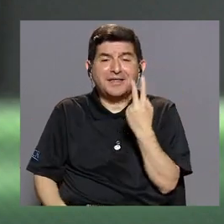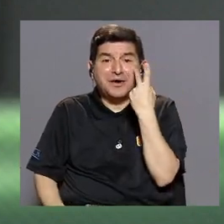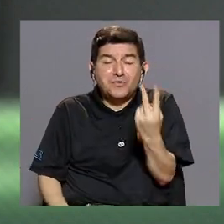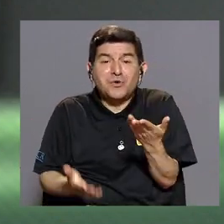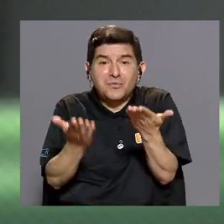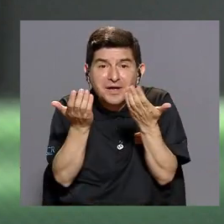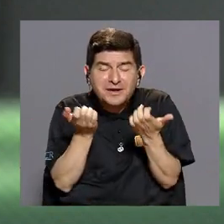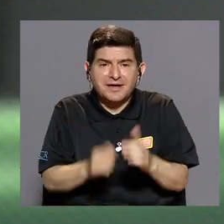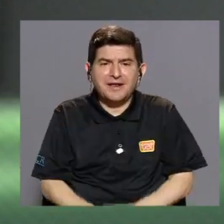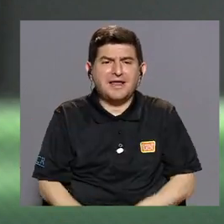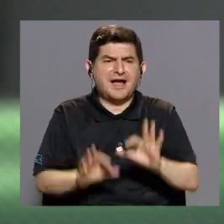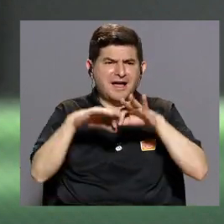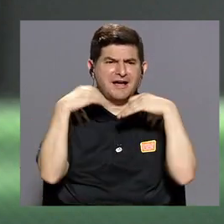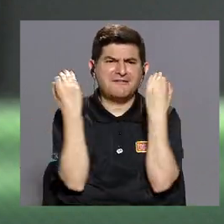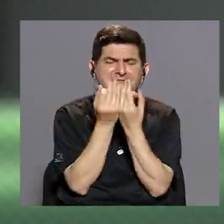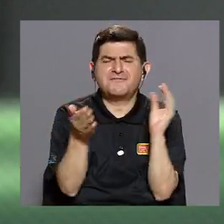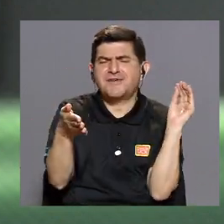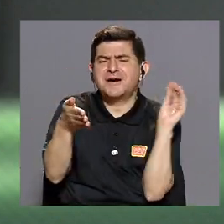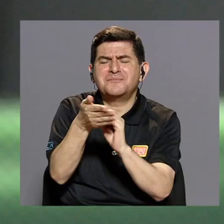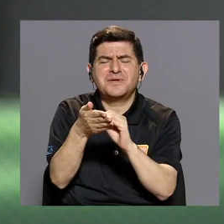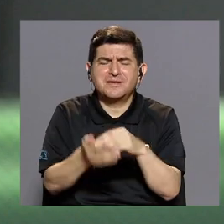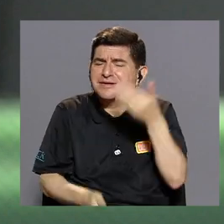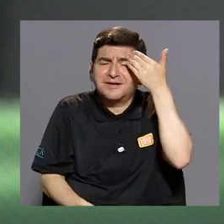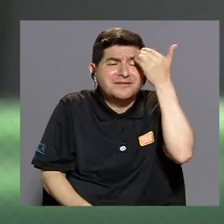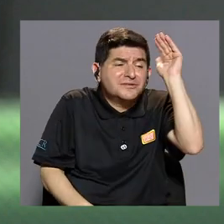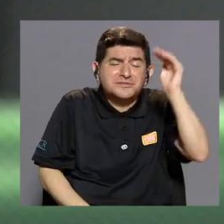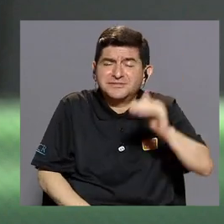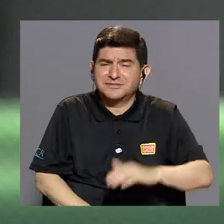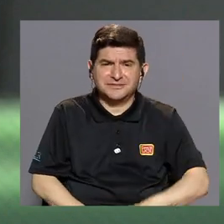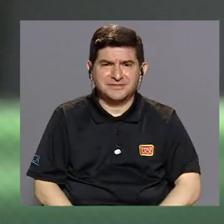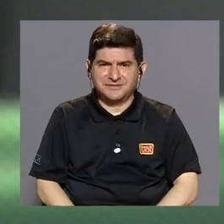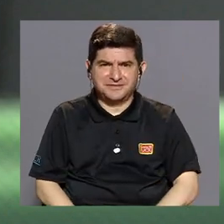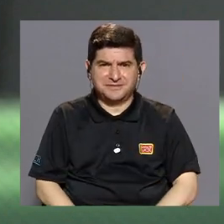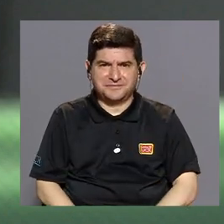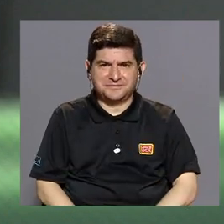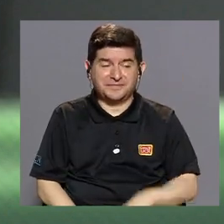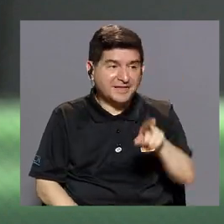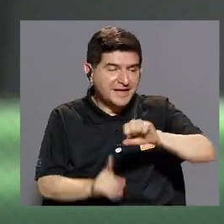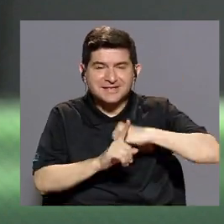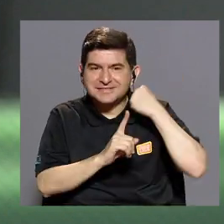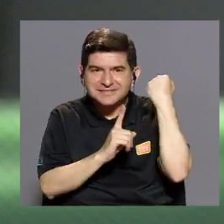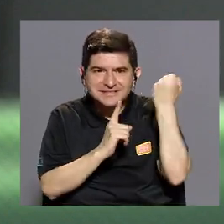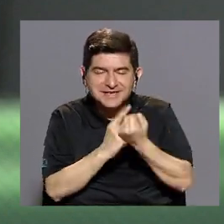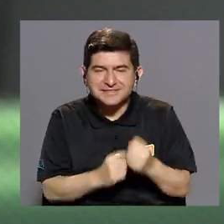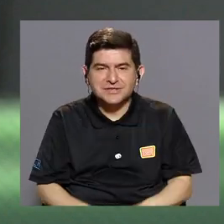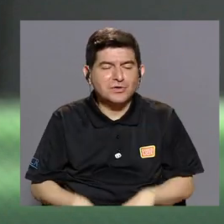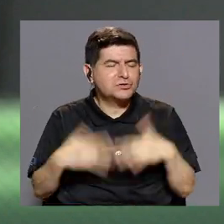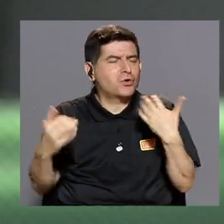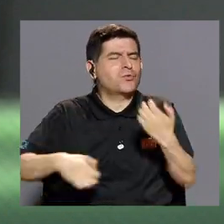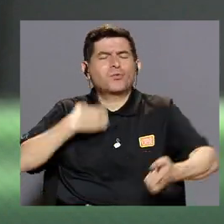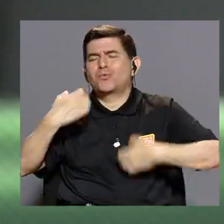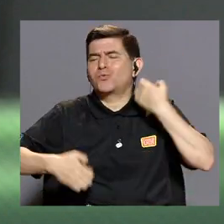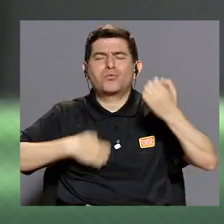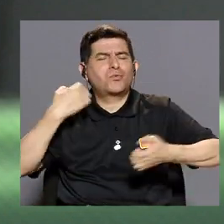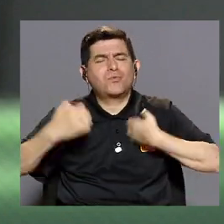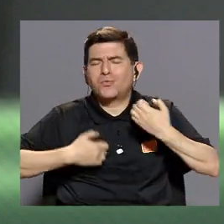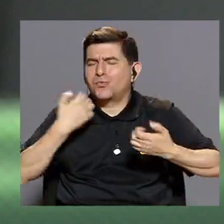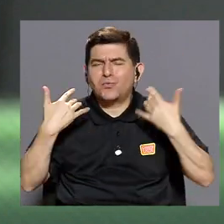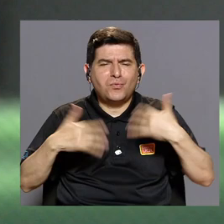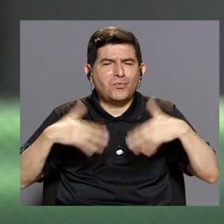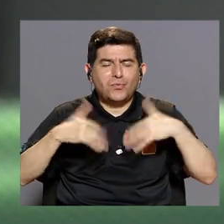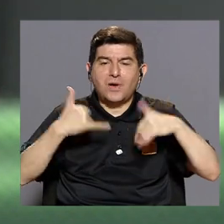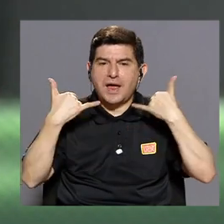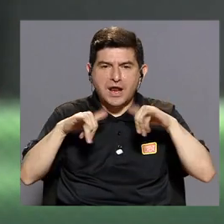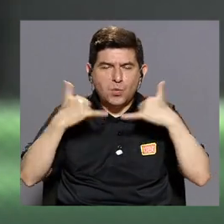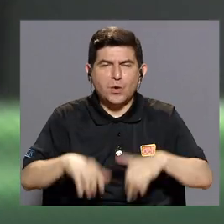quería ver qué le había puesto su familia, qué le había puesto, no sé, ¿verdad? Había sido como demasiado emocionante, había sido muy